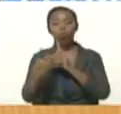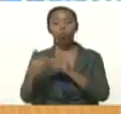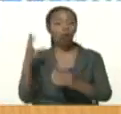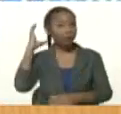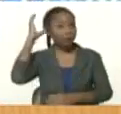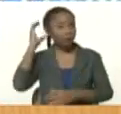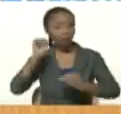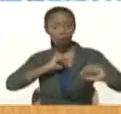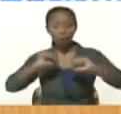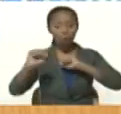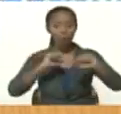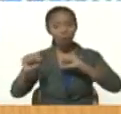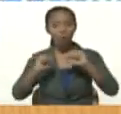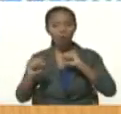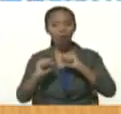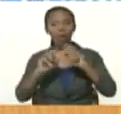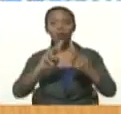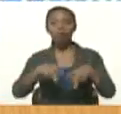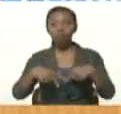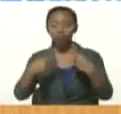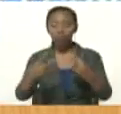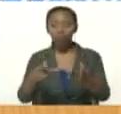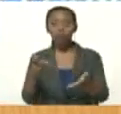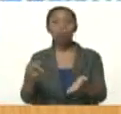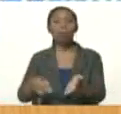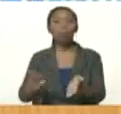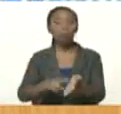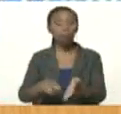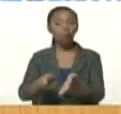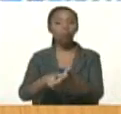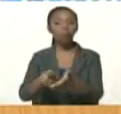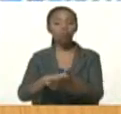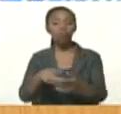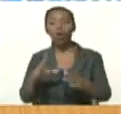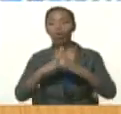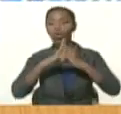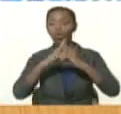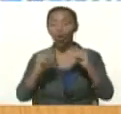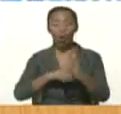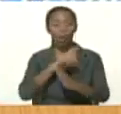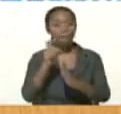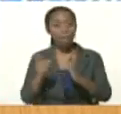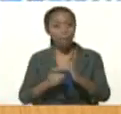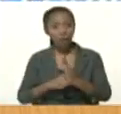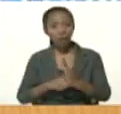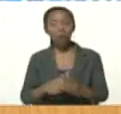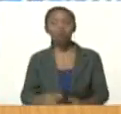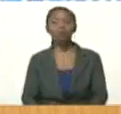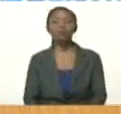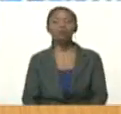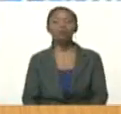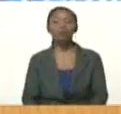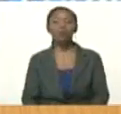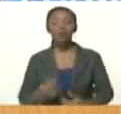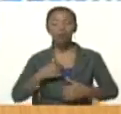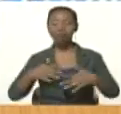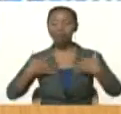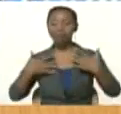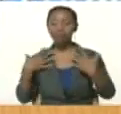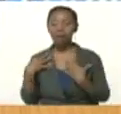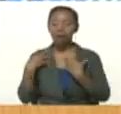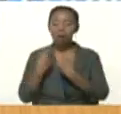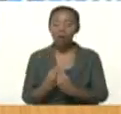acción. Renovarse permanentemente en todos los sentidos. Me da mucha alegría que me estén acompañando